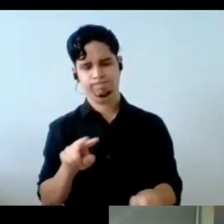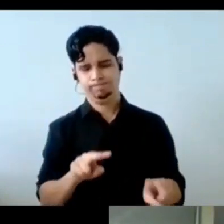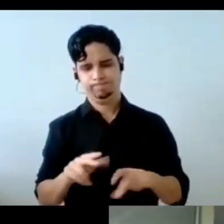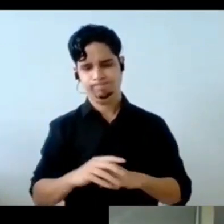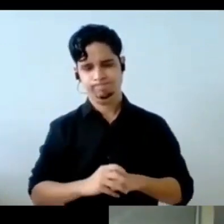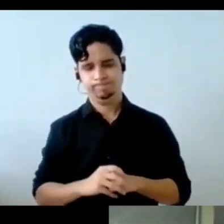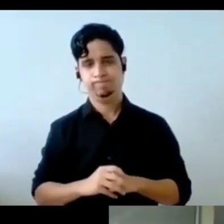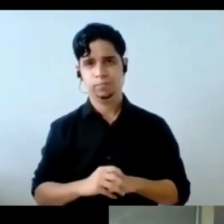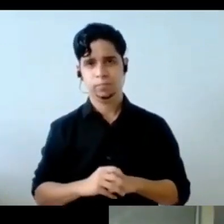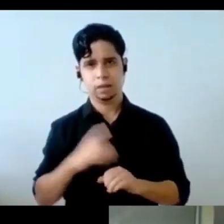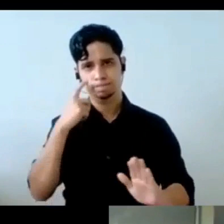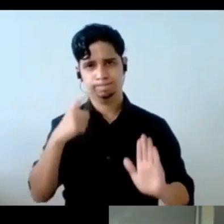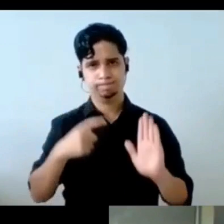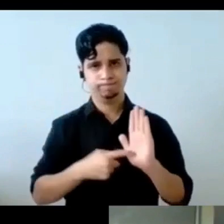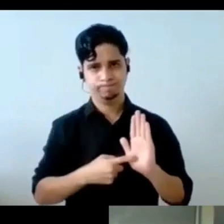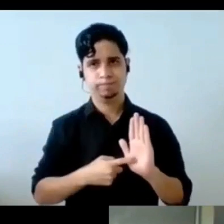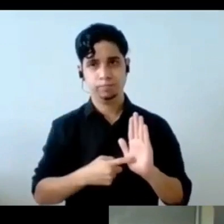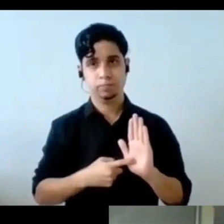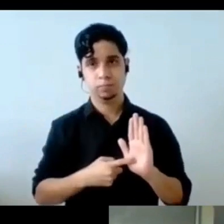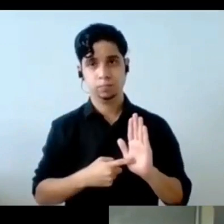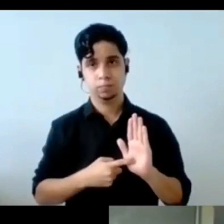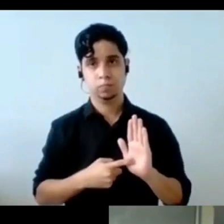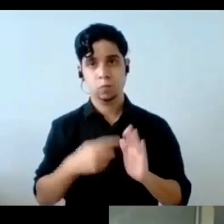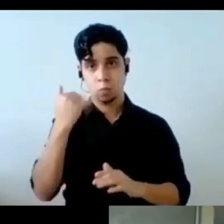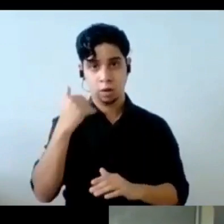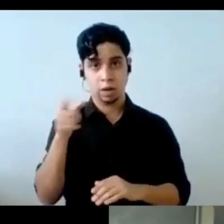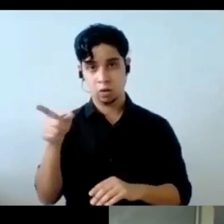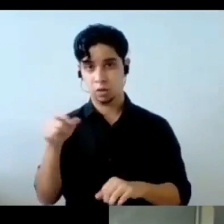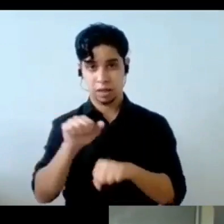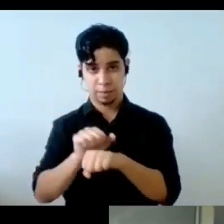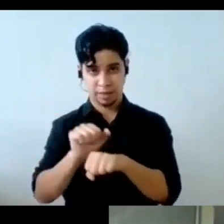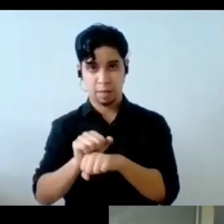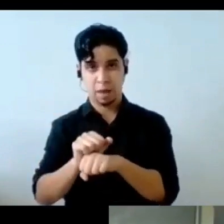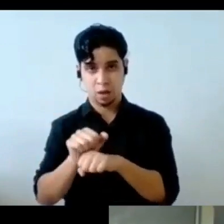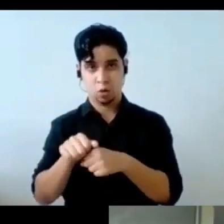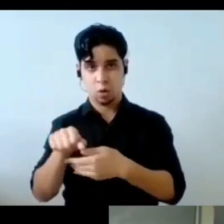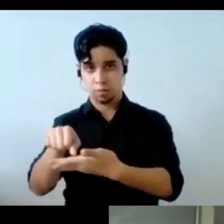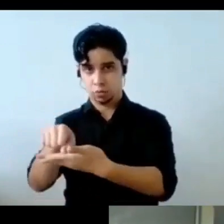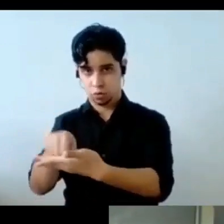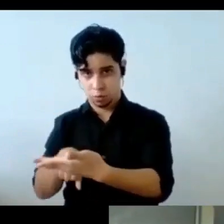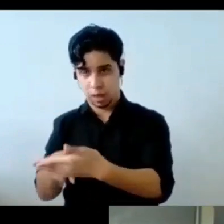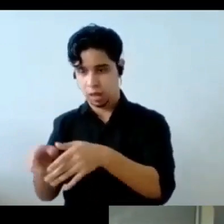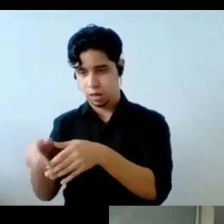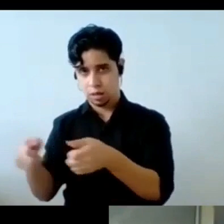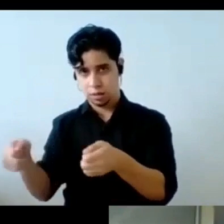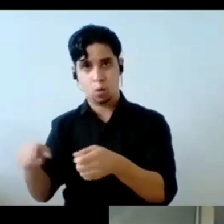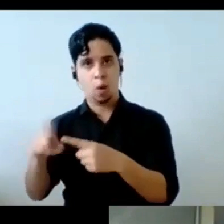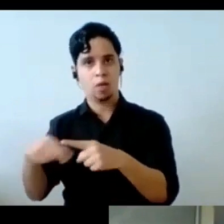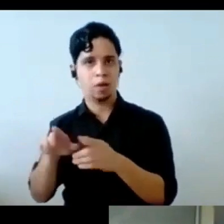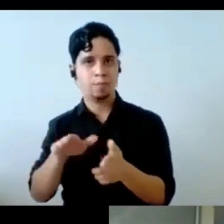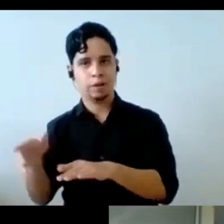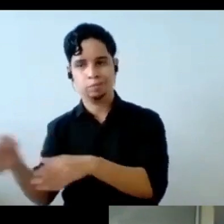Y él se dio cuenta porque también hacían autopsias, los mismos que hacían los partos hacían autopsias. Uh-huh.